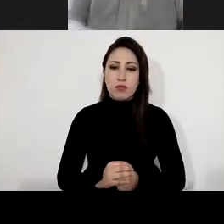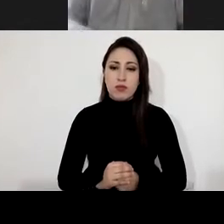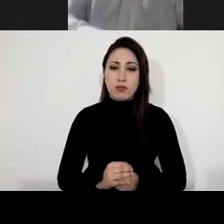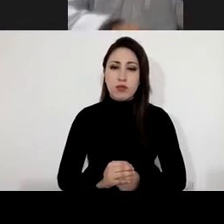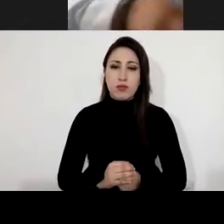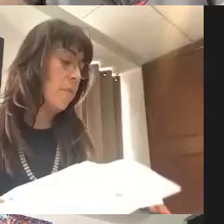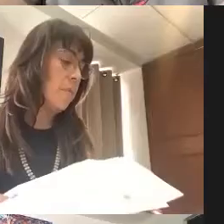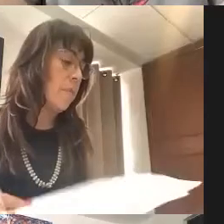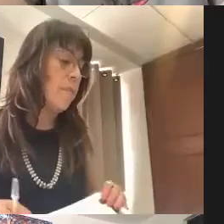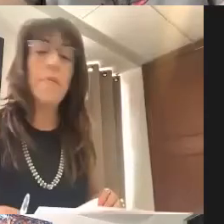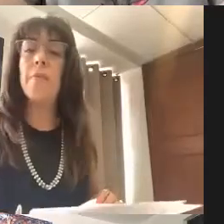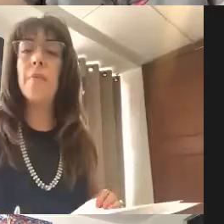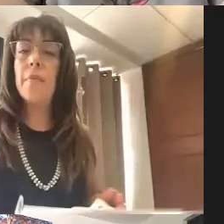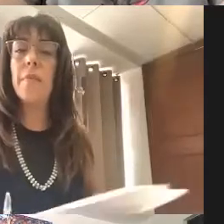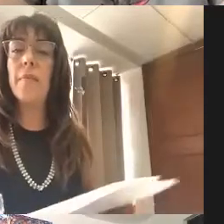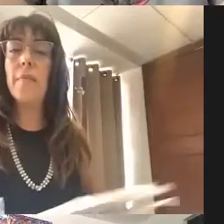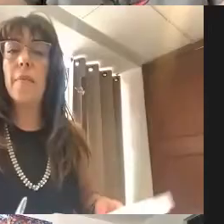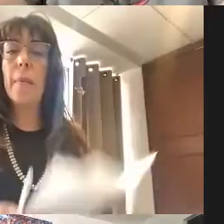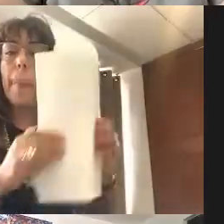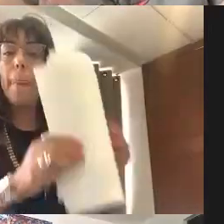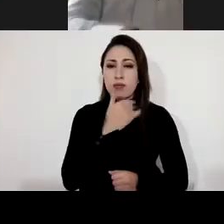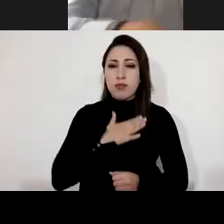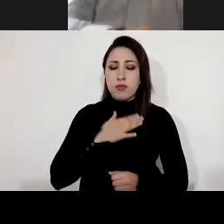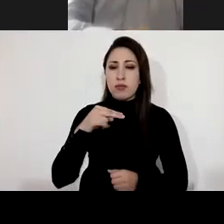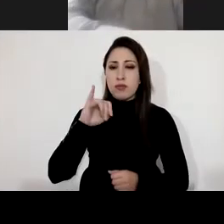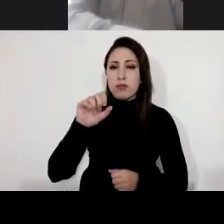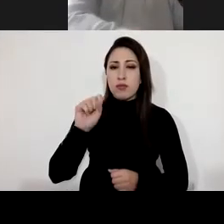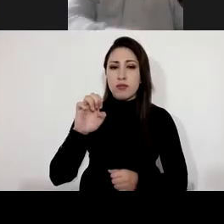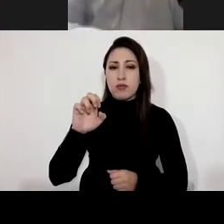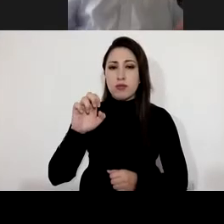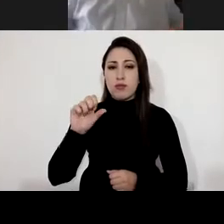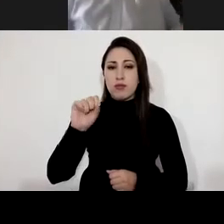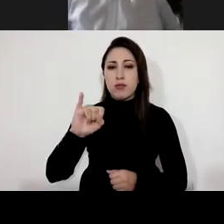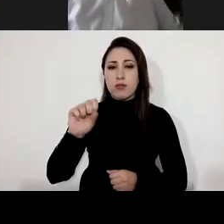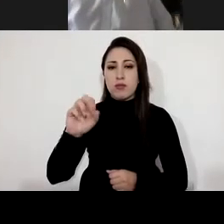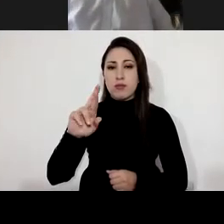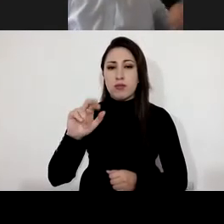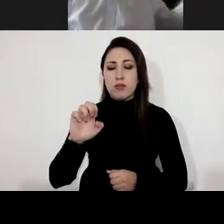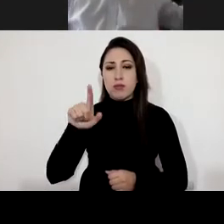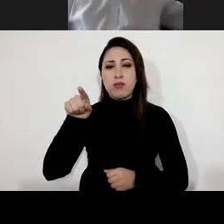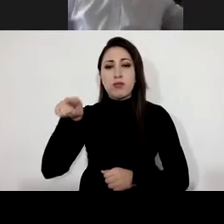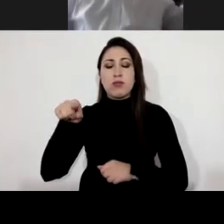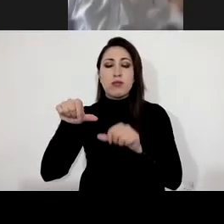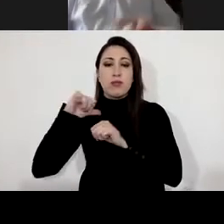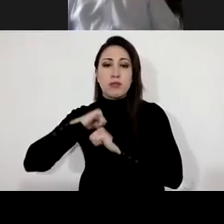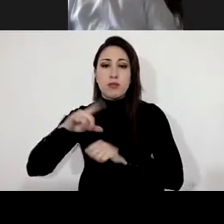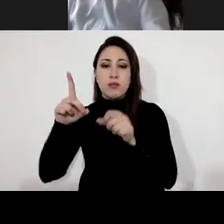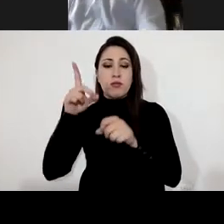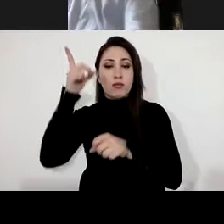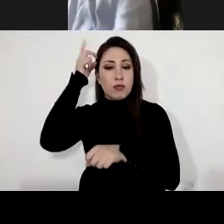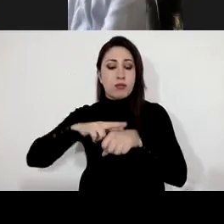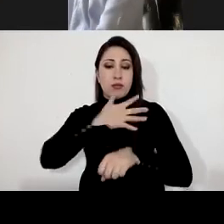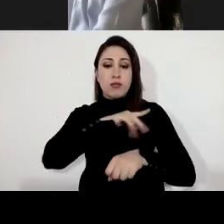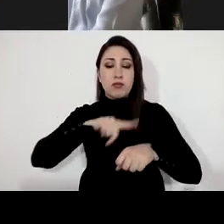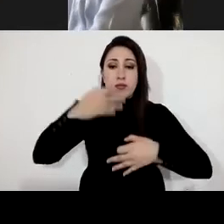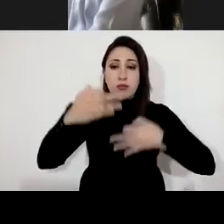Maestro, buenas tardes. Israel Aguilar Sánchez, de la Dirección General de Asuntos Jurídicos. Muchas gracias. Sí, se le hizo la invitación,